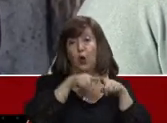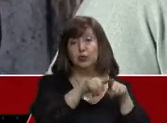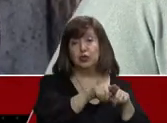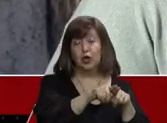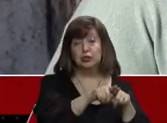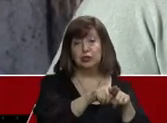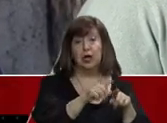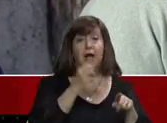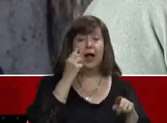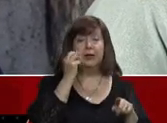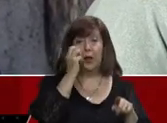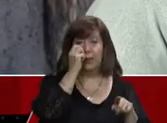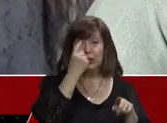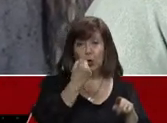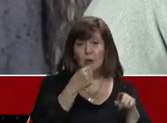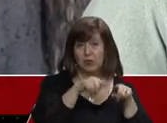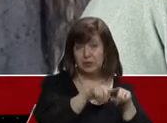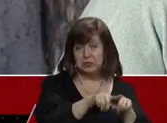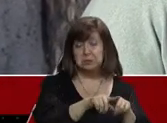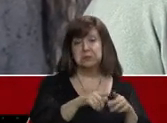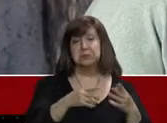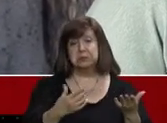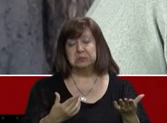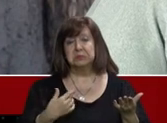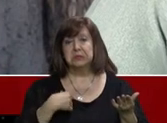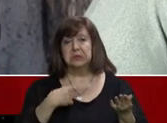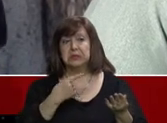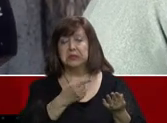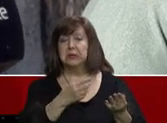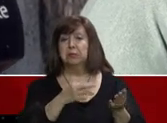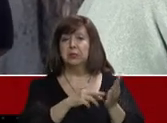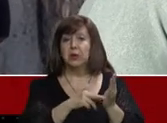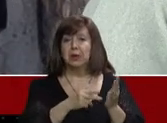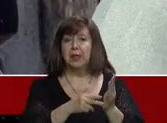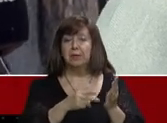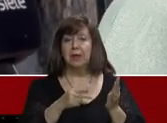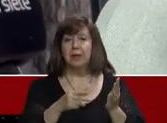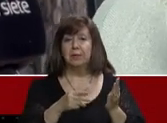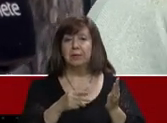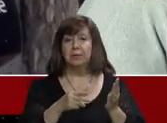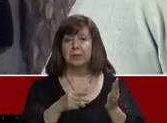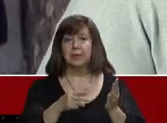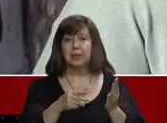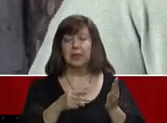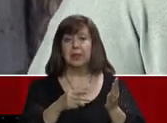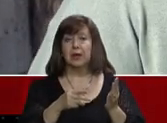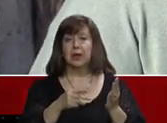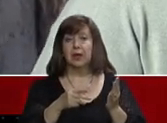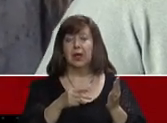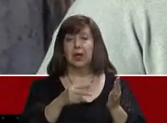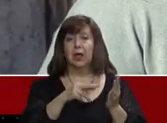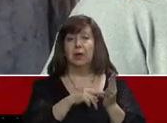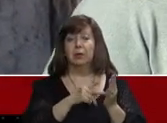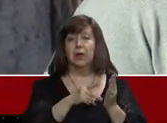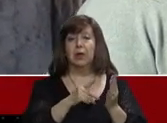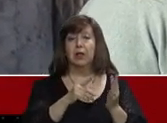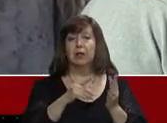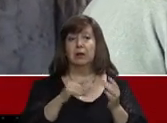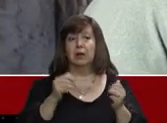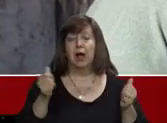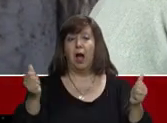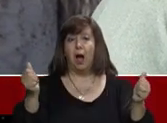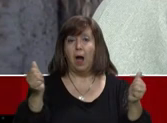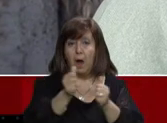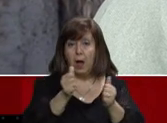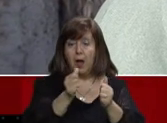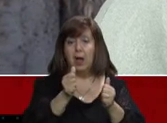había tenido un problema con la encargada de ella y se tuvo que retirar porque ellos tenían una provisión de acercamiento porque